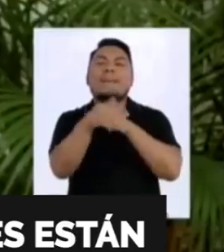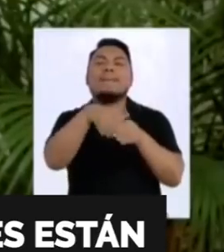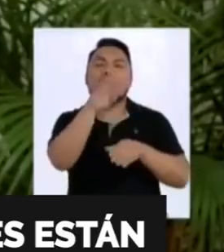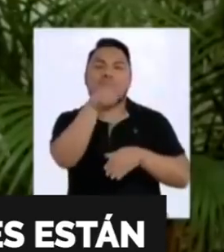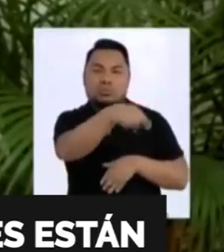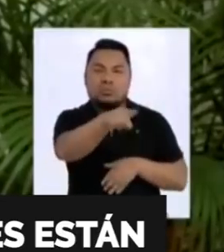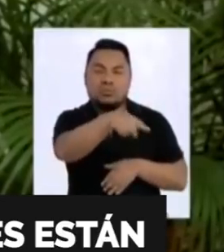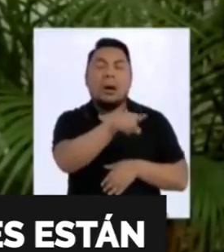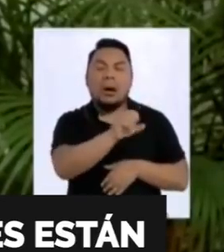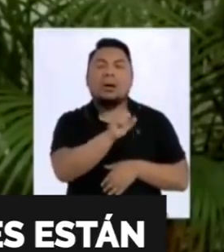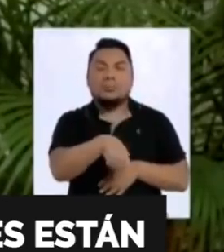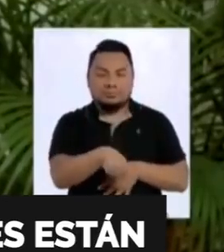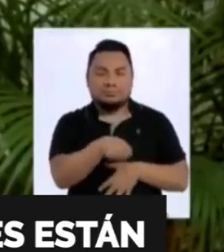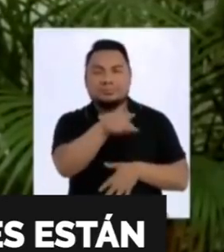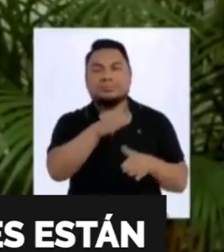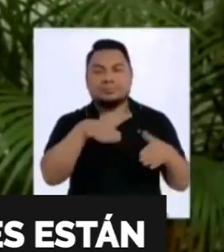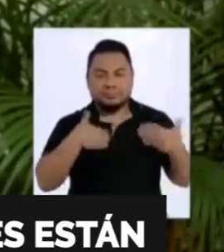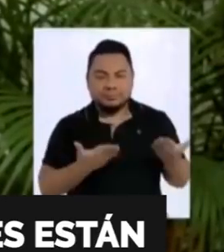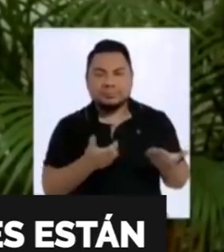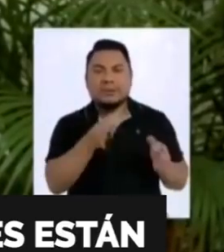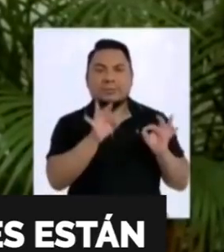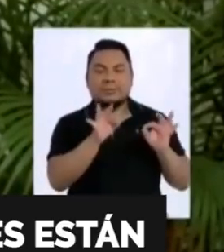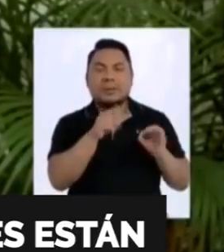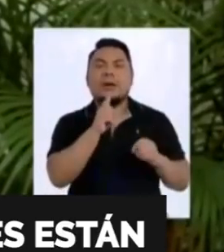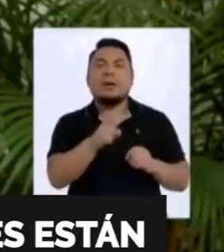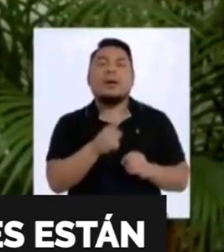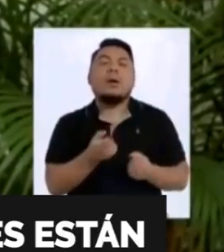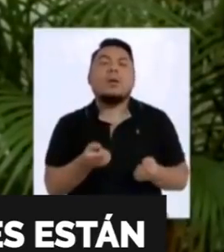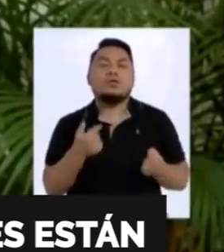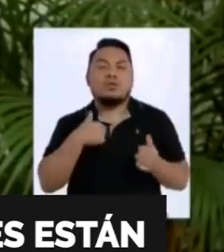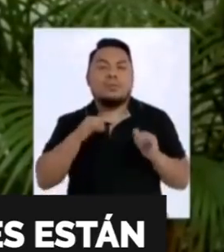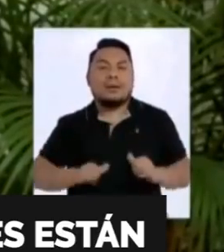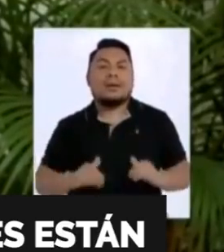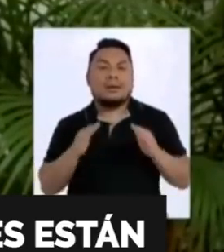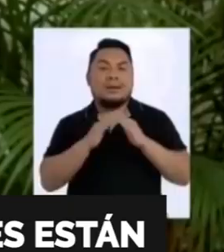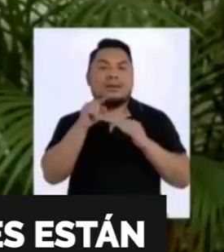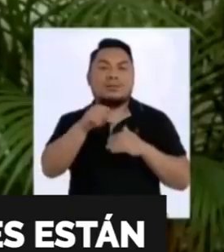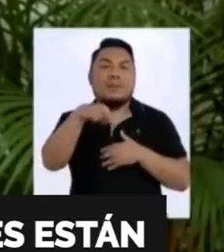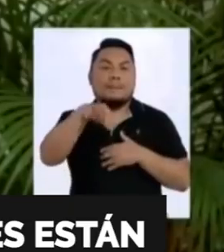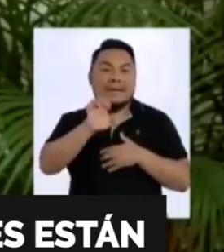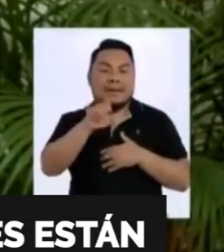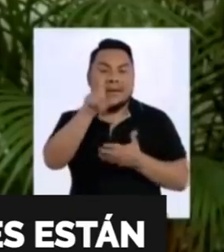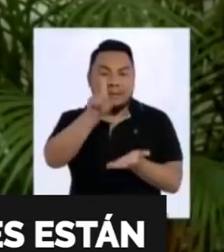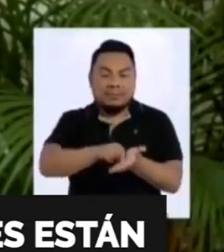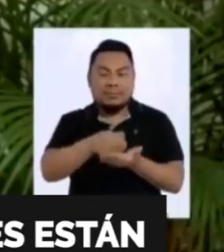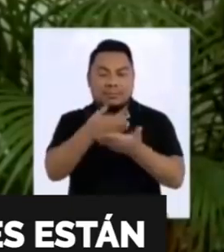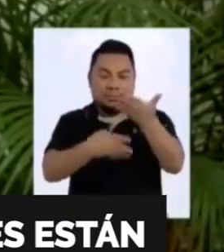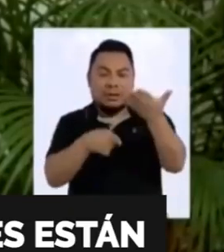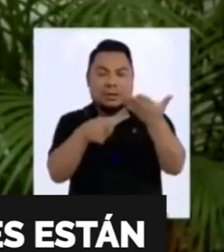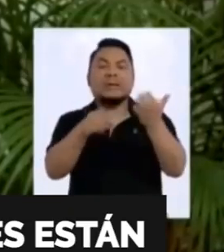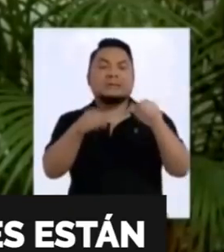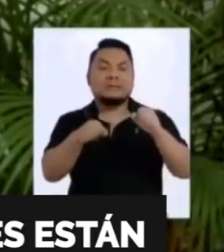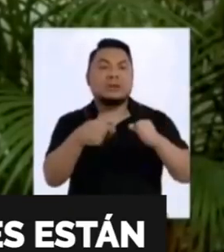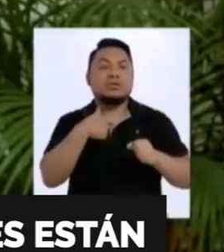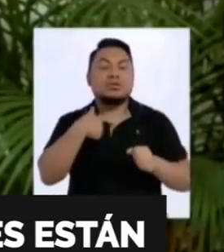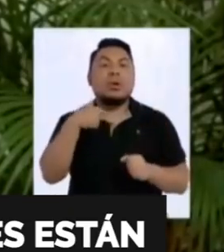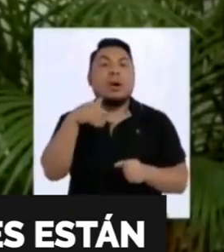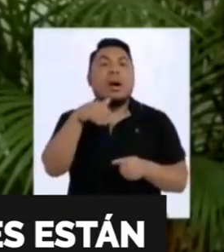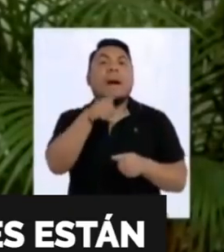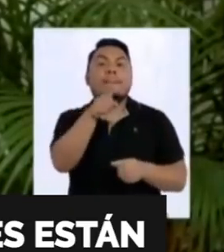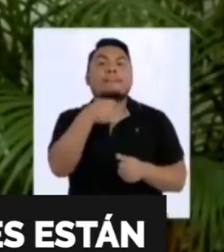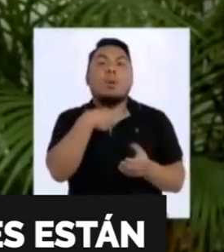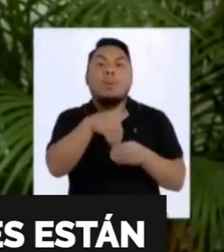estas familias también serán por la misma medio de yomequedoencasa.pe avisadas de que tienen cuenta